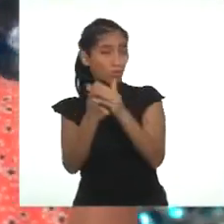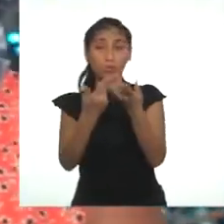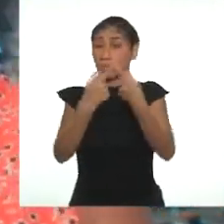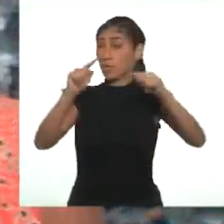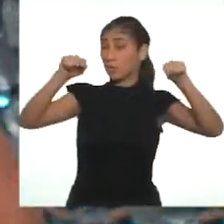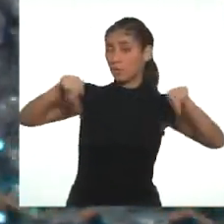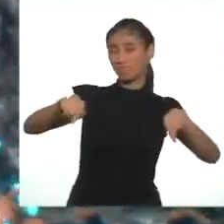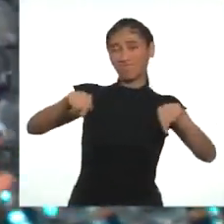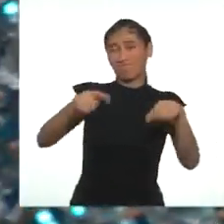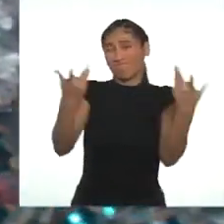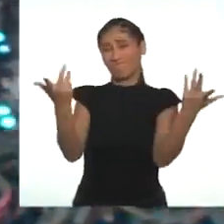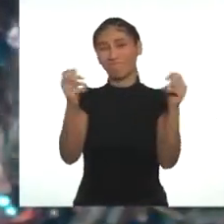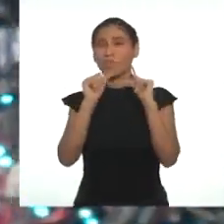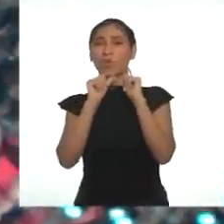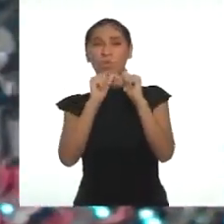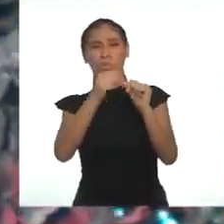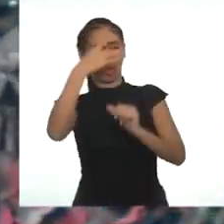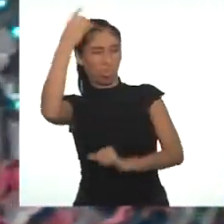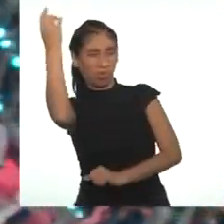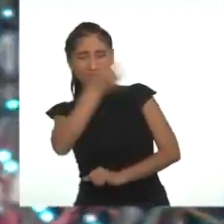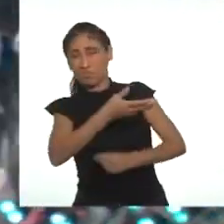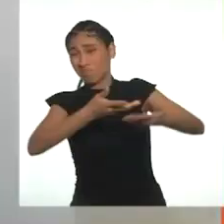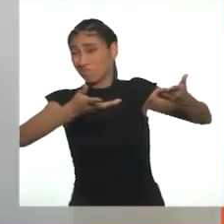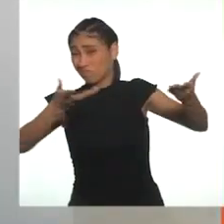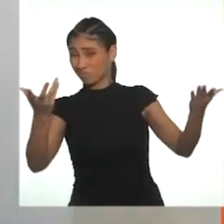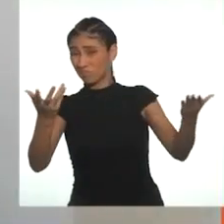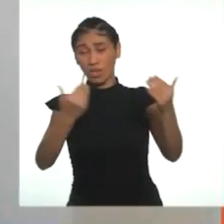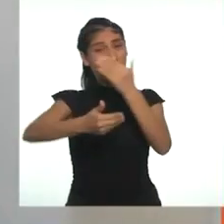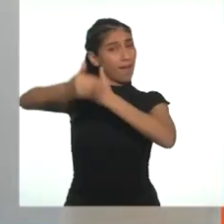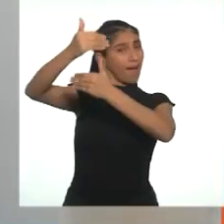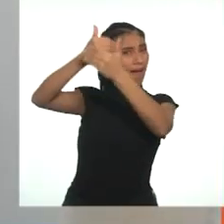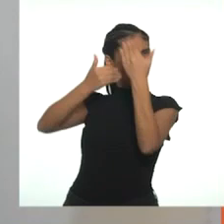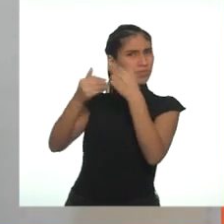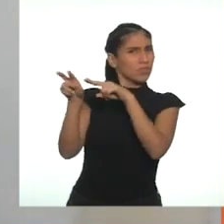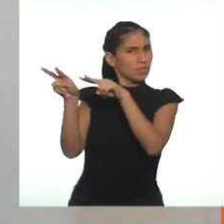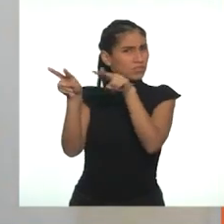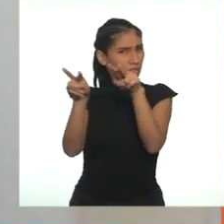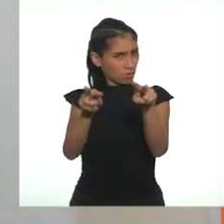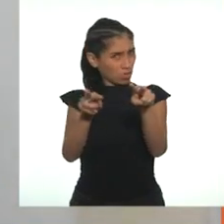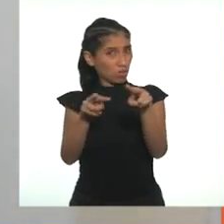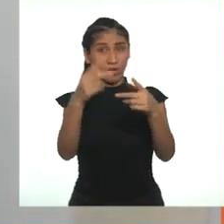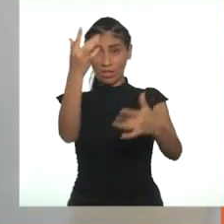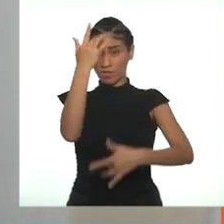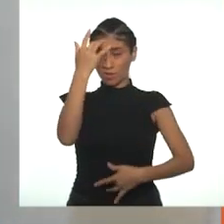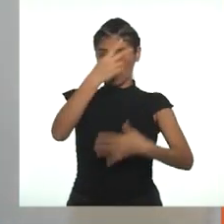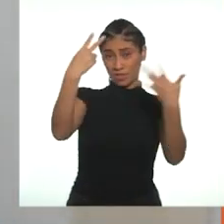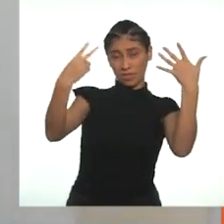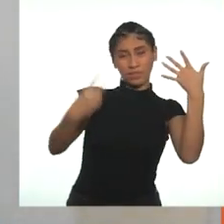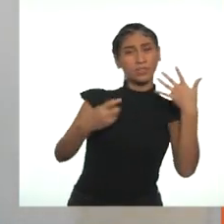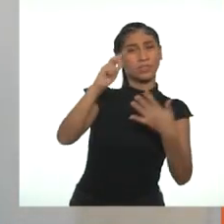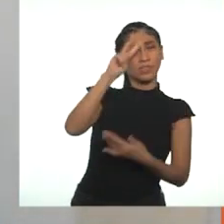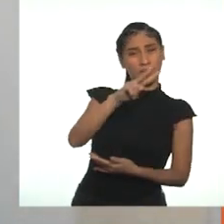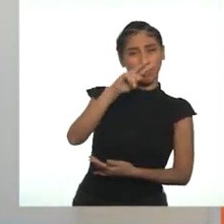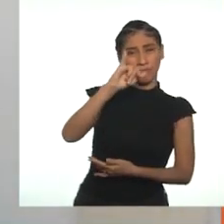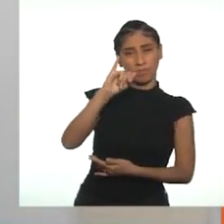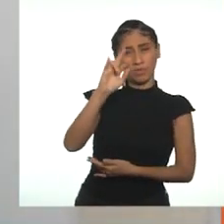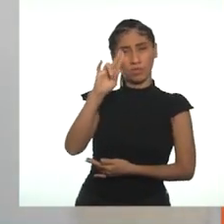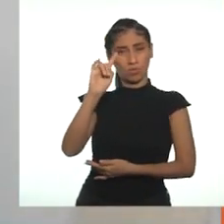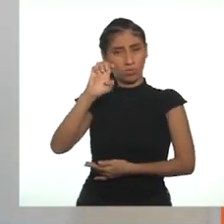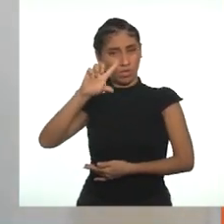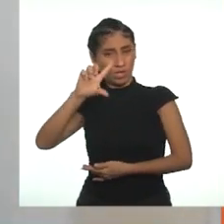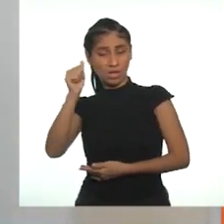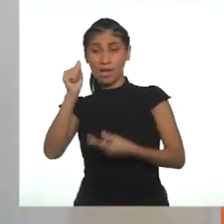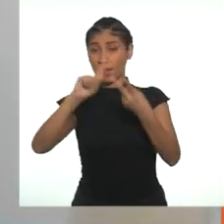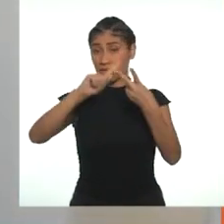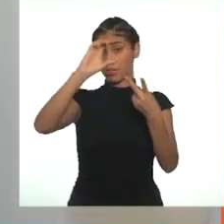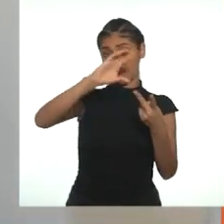pero lamentablemente aún existe discriminación. Antes se vivieron las epidemias de la viruela y el cólera,